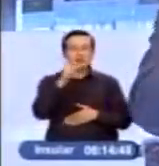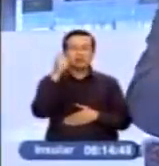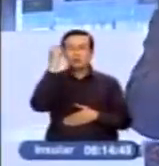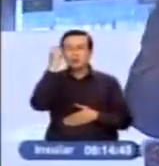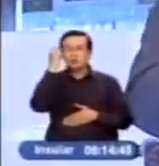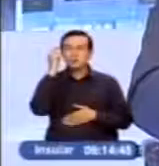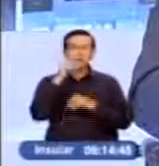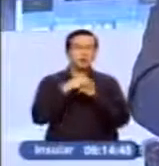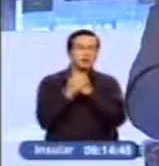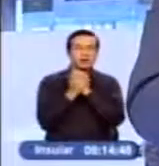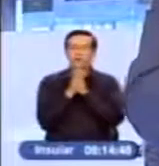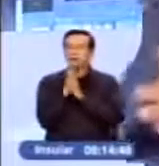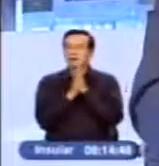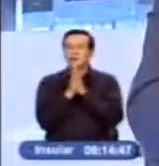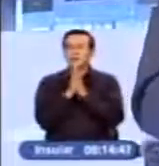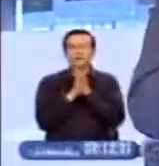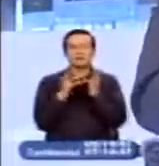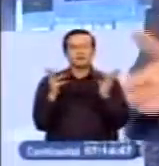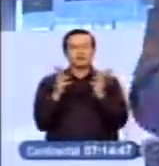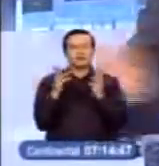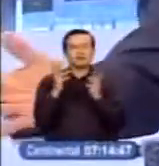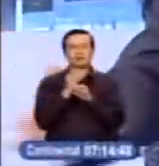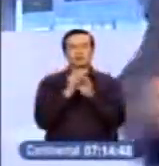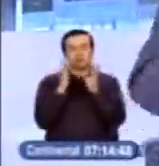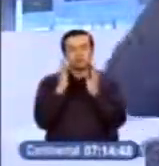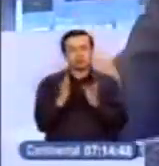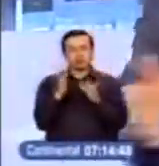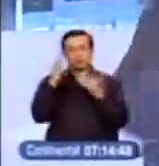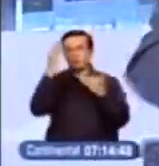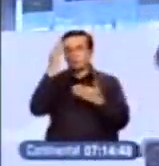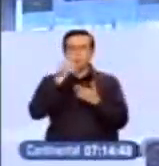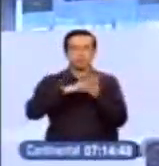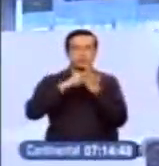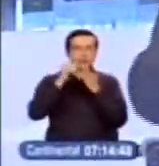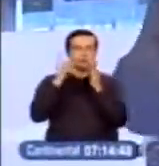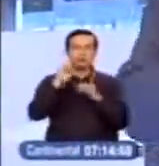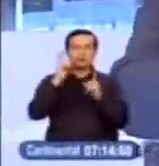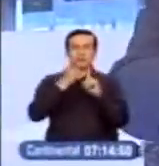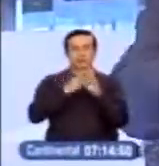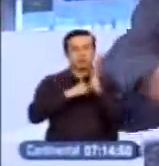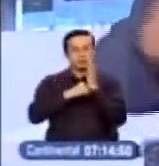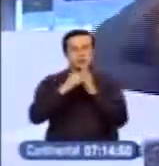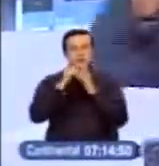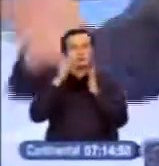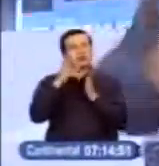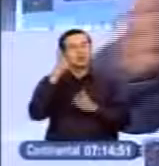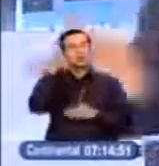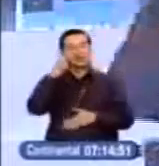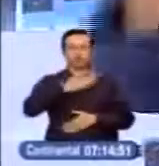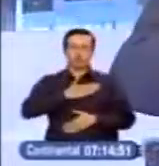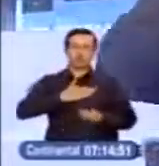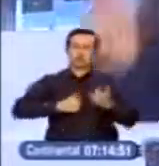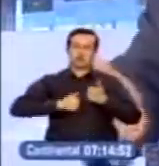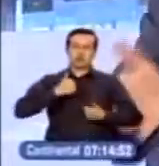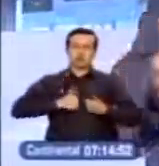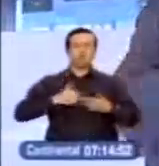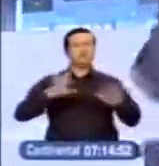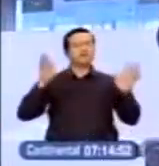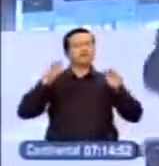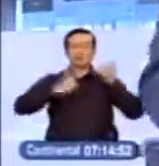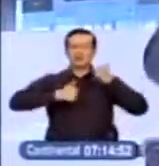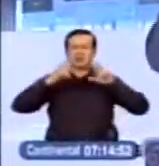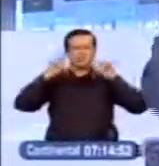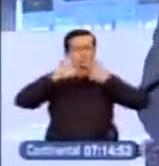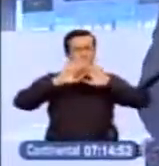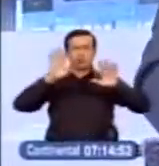su espacio. No puede ser que un funcionario público, un ministro, un viceministro, crea que es candidato, candidato a nada. El